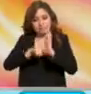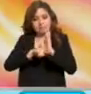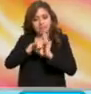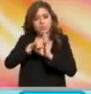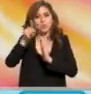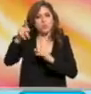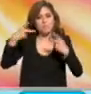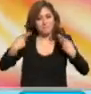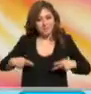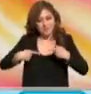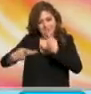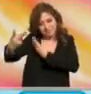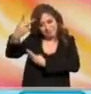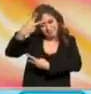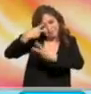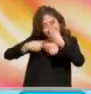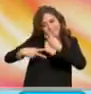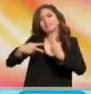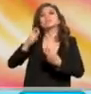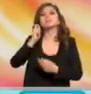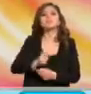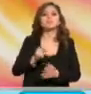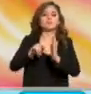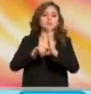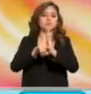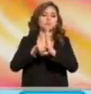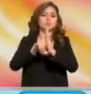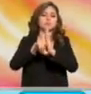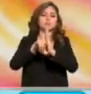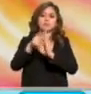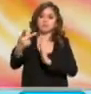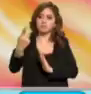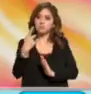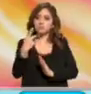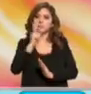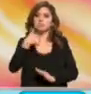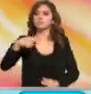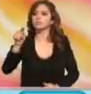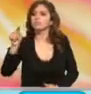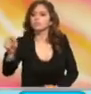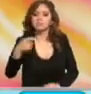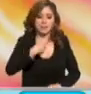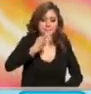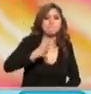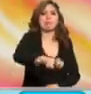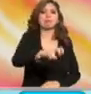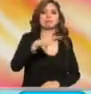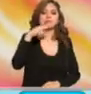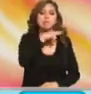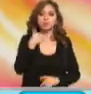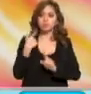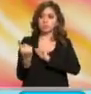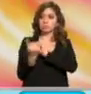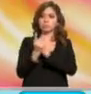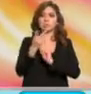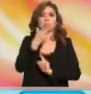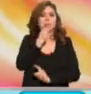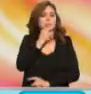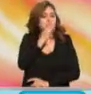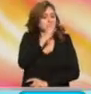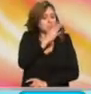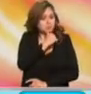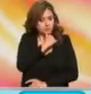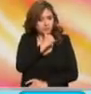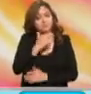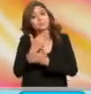paciente mía que desarrolló esta fobia, se bajaba del elevador o lo que fuera porque no podía tener Claro. este contacto con ningún hombre. Cercanía. Pero también